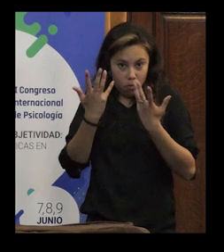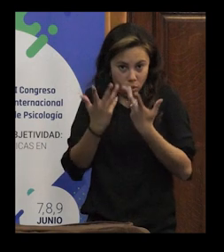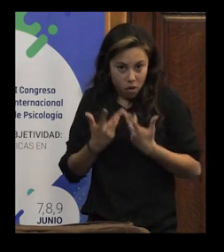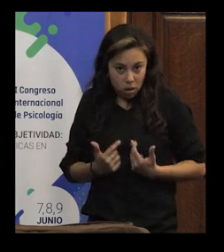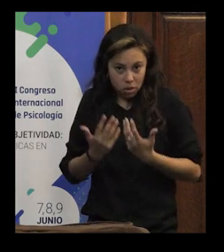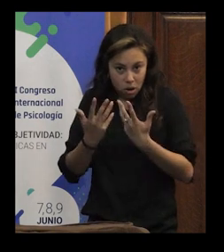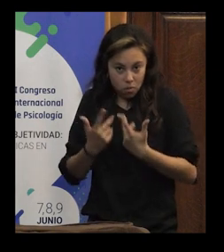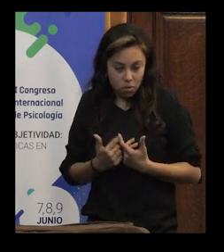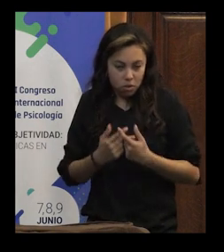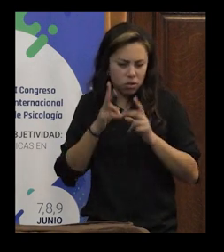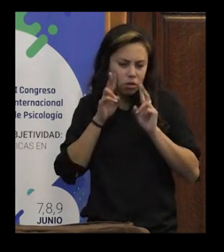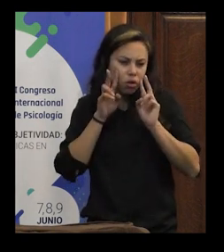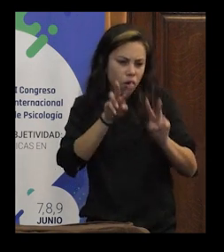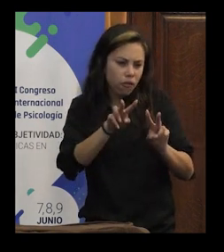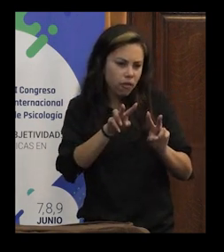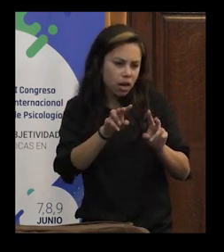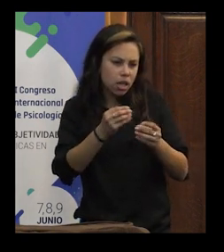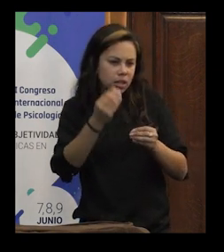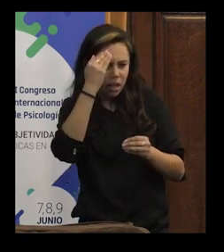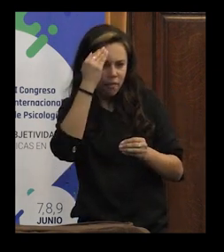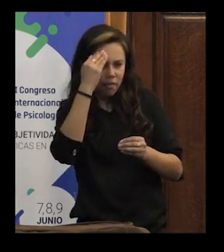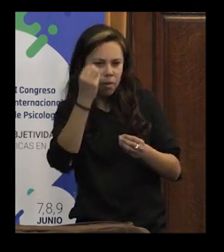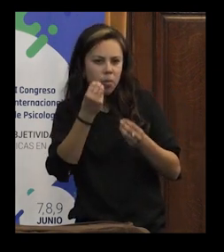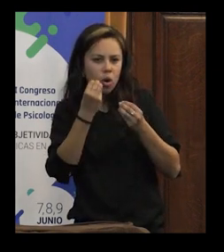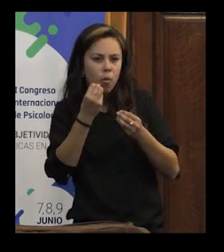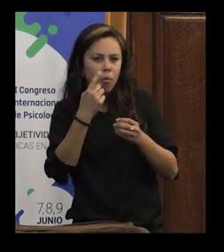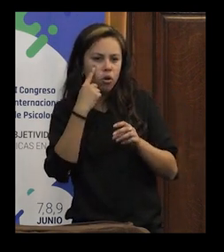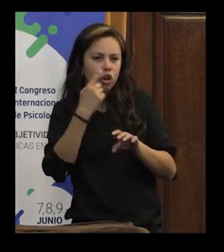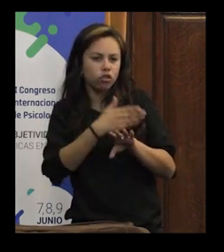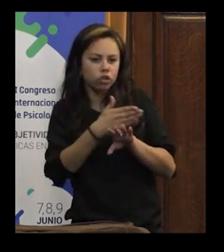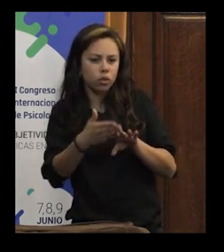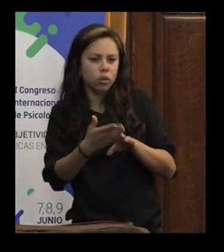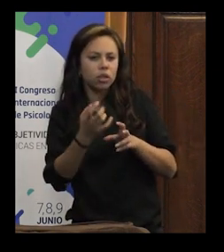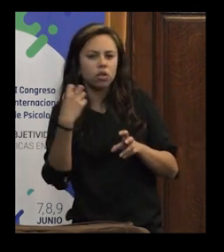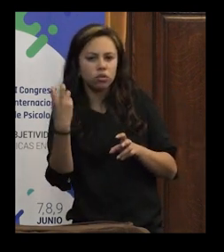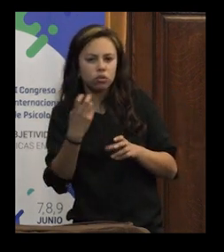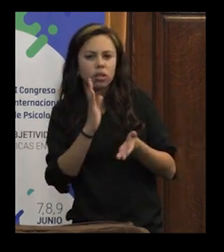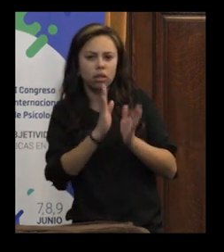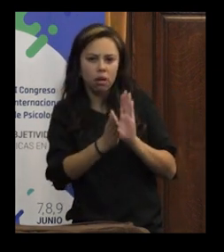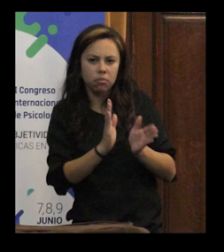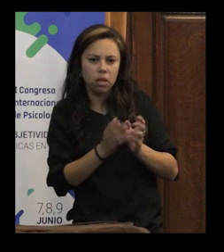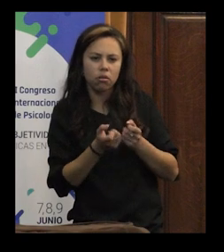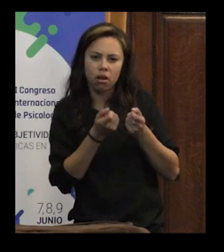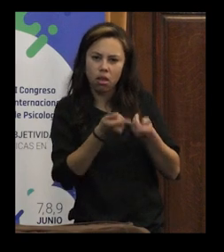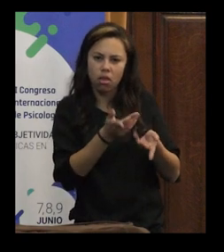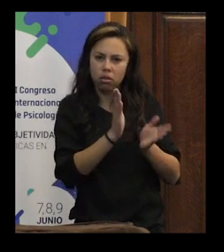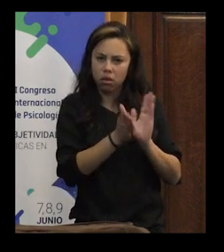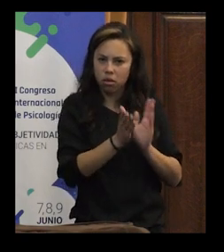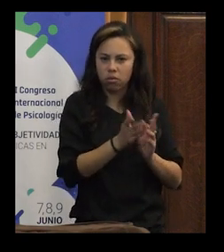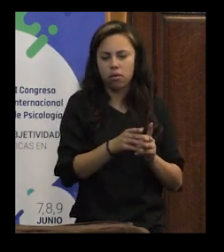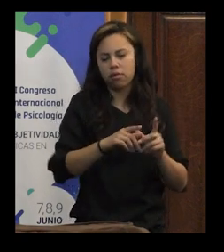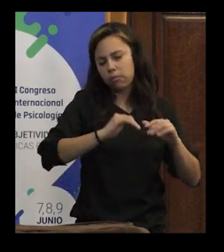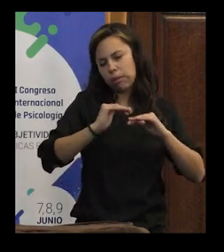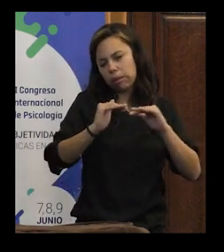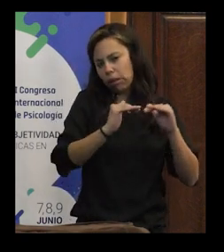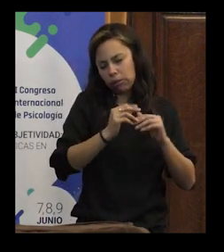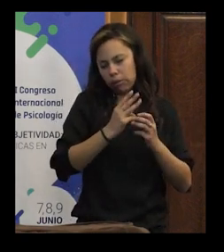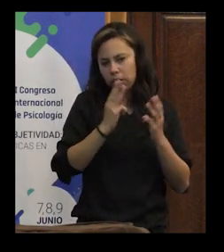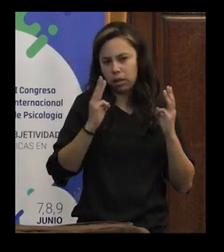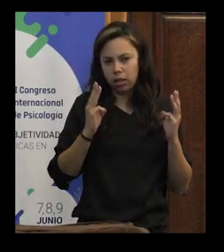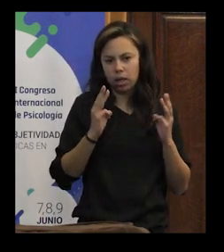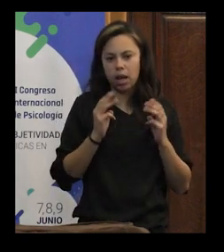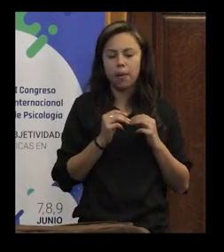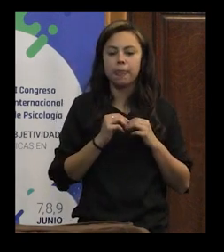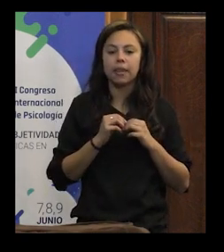riesgos que se estiman probabilísticamente. Las evaluaciones de riesgo en